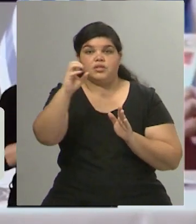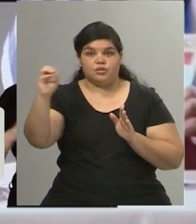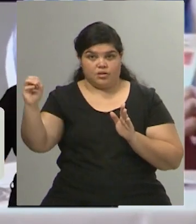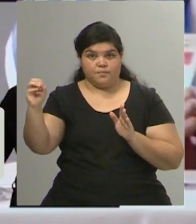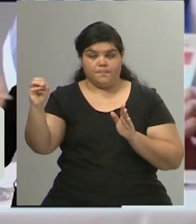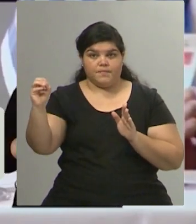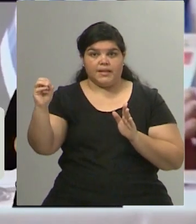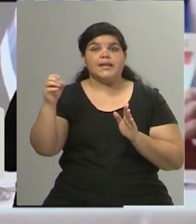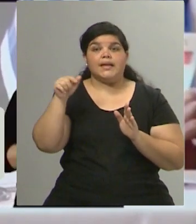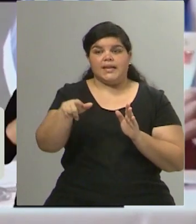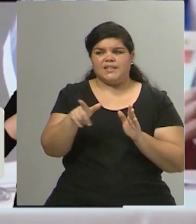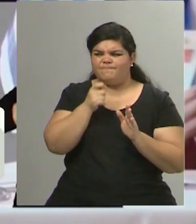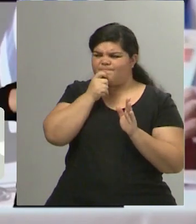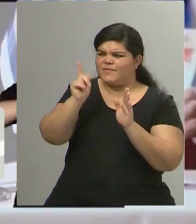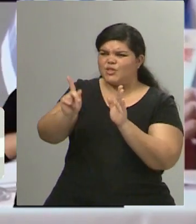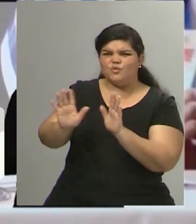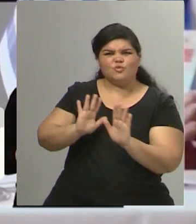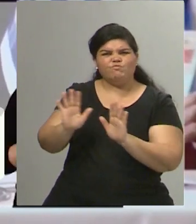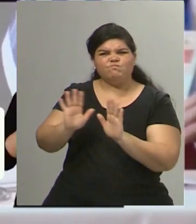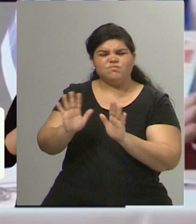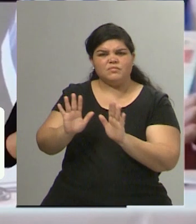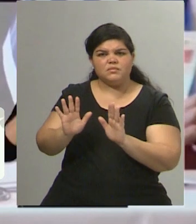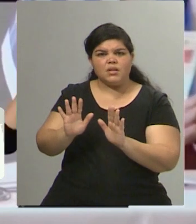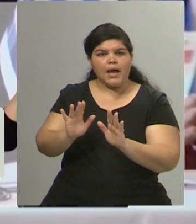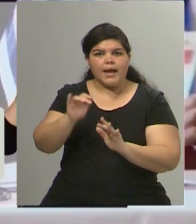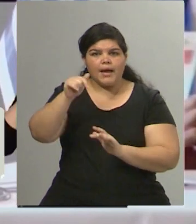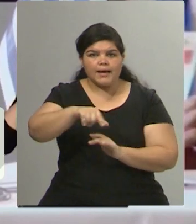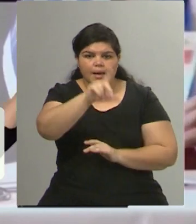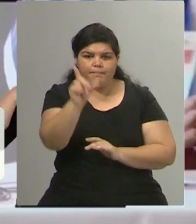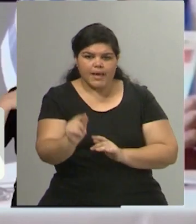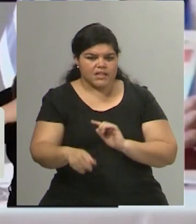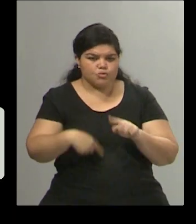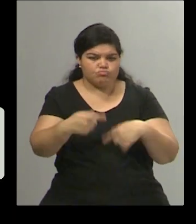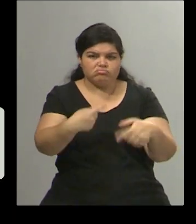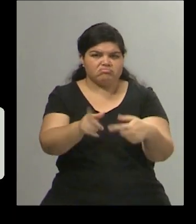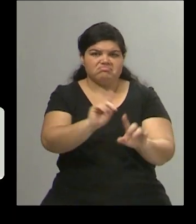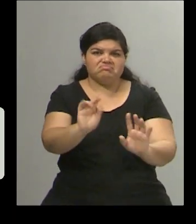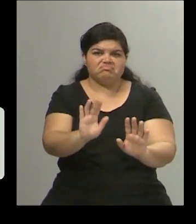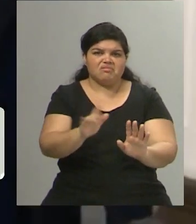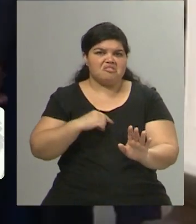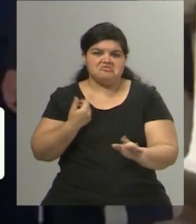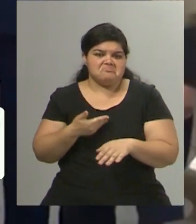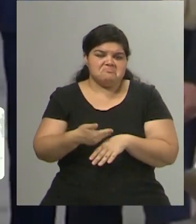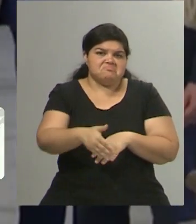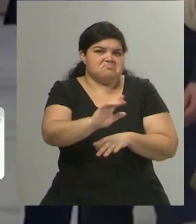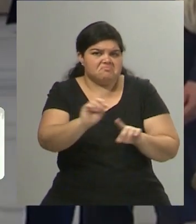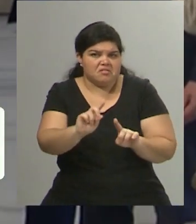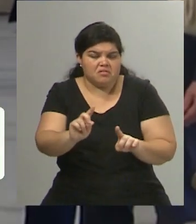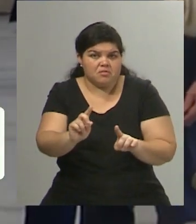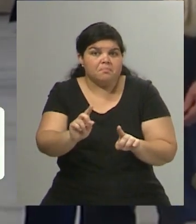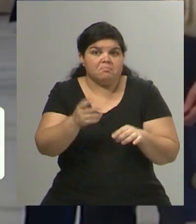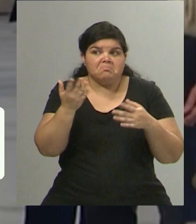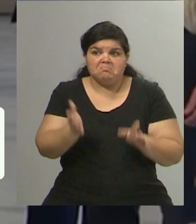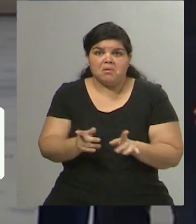Y Uruguay dice, bueno, esta decisión nunca la pusimos en vigencia en el país, por tanto nos obliga. Hay una cosa